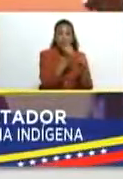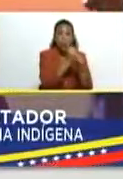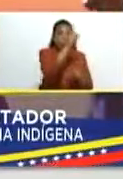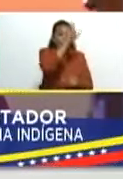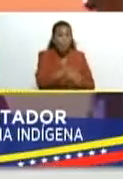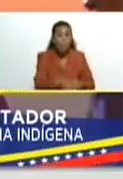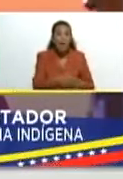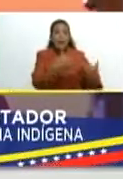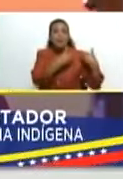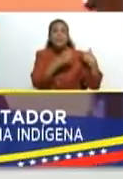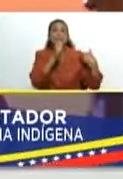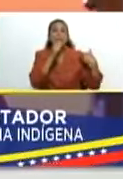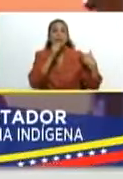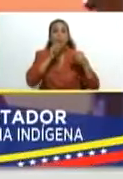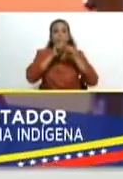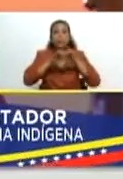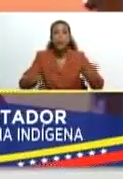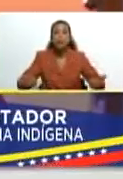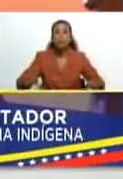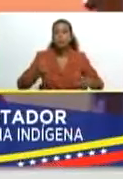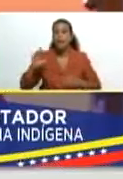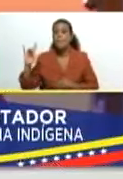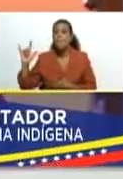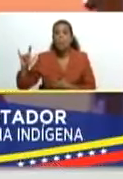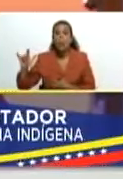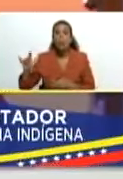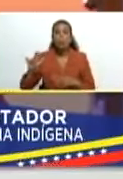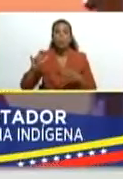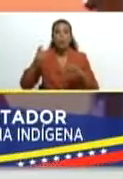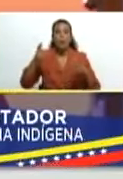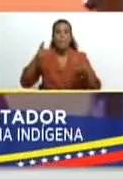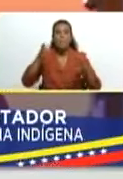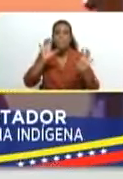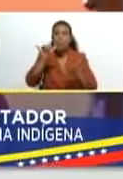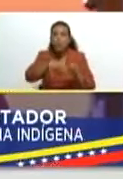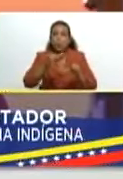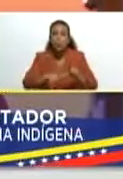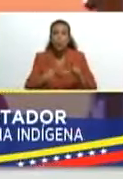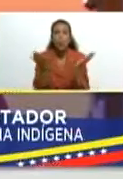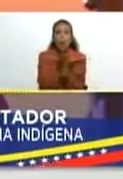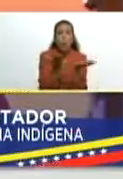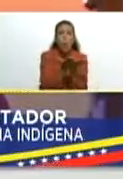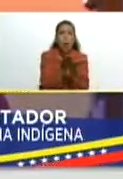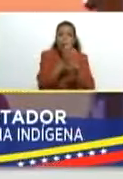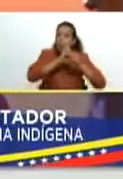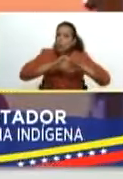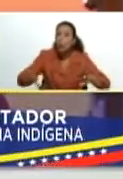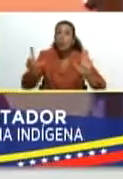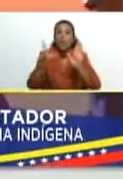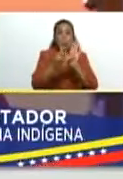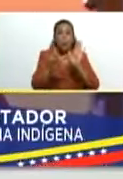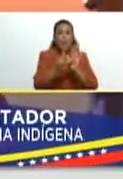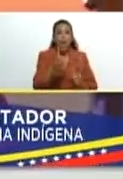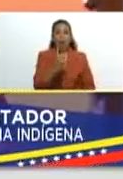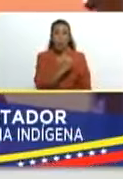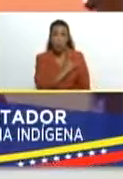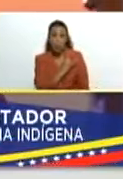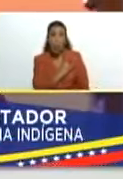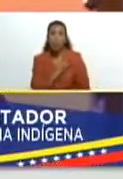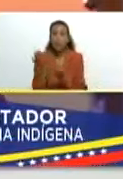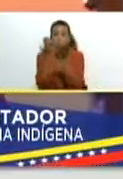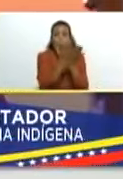comunicación que permita multiplicar la verdad histórica en escuelas, liceos, universidades a través